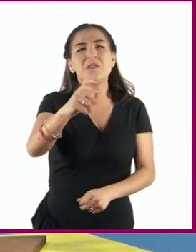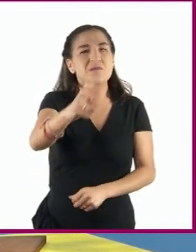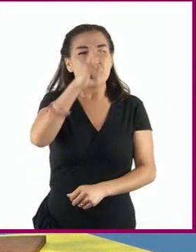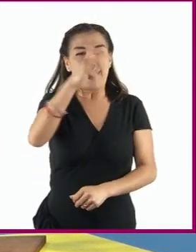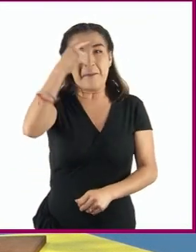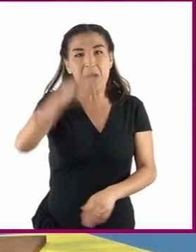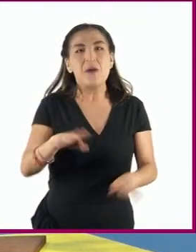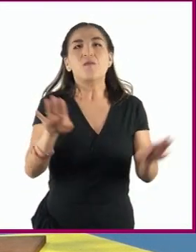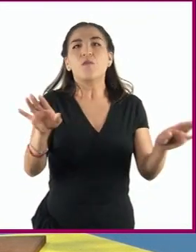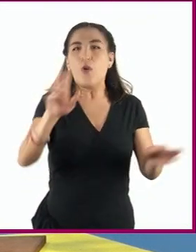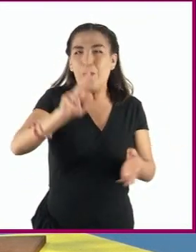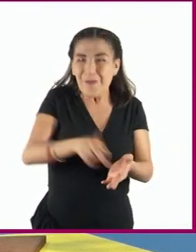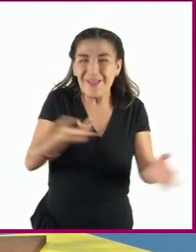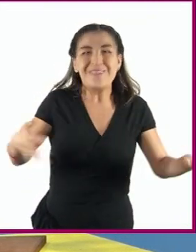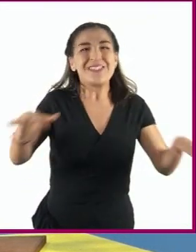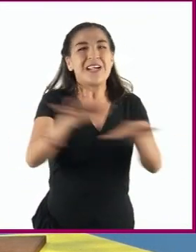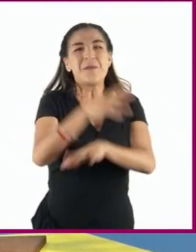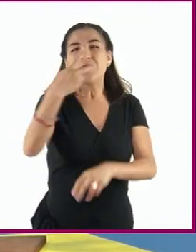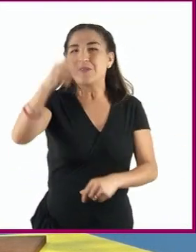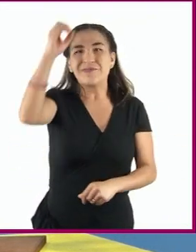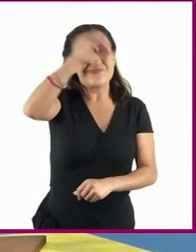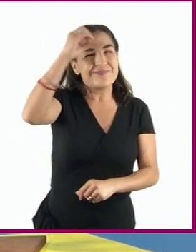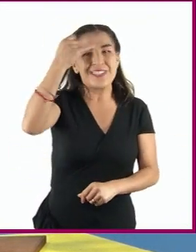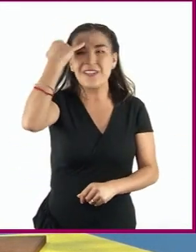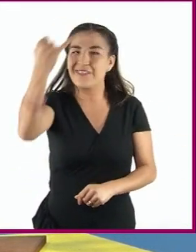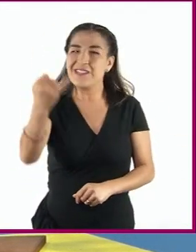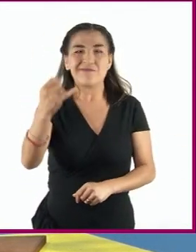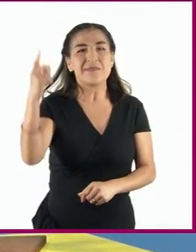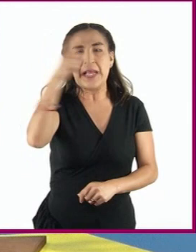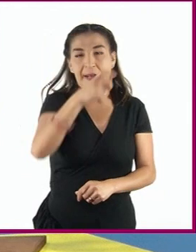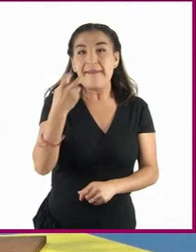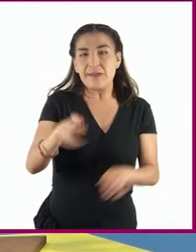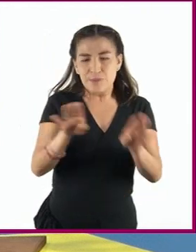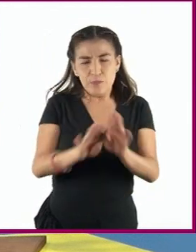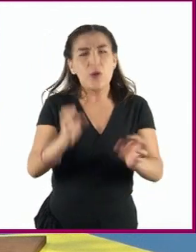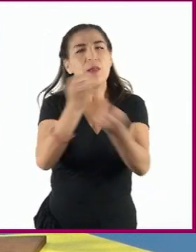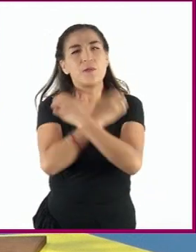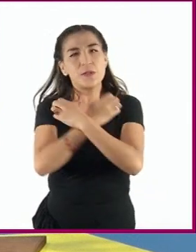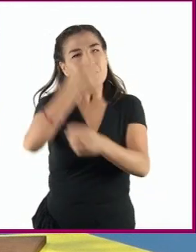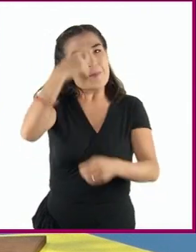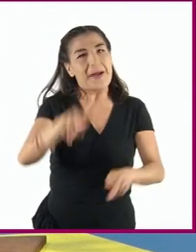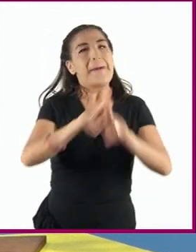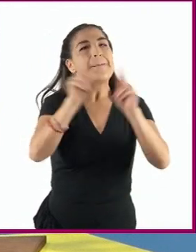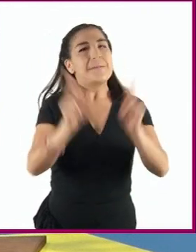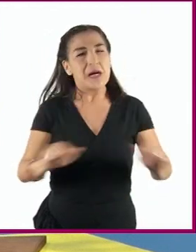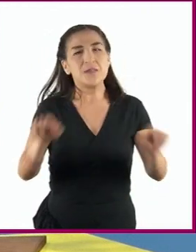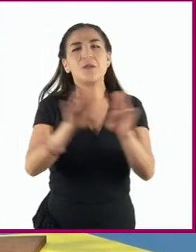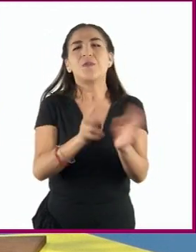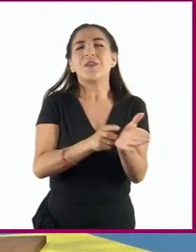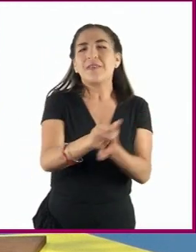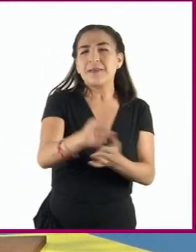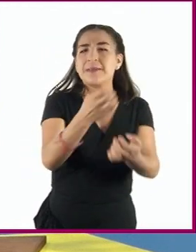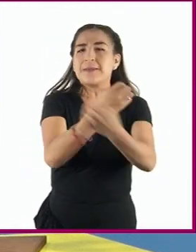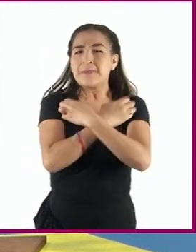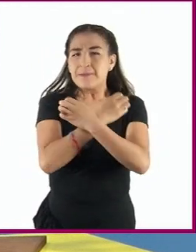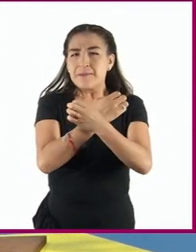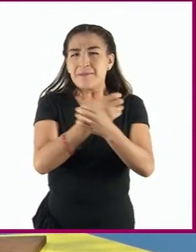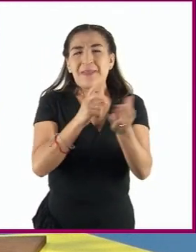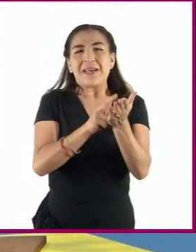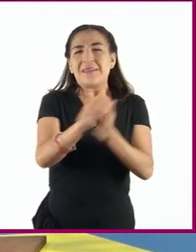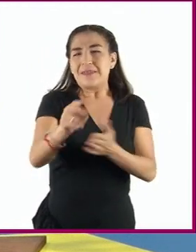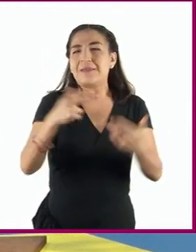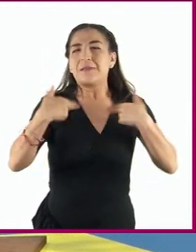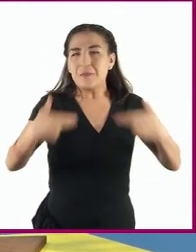modificar su postura. Desde la educación para la paz y los derechos humanos, es posible encontrar condiciones